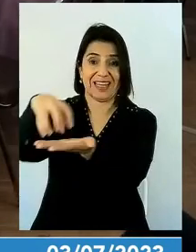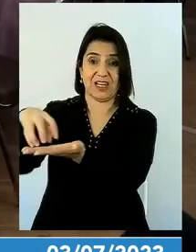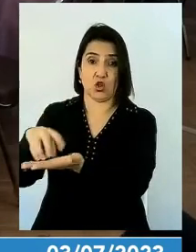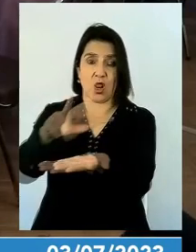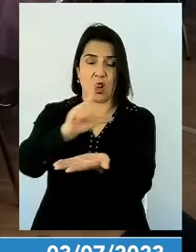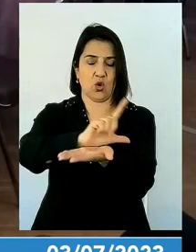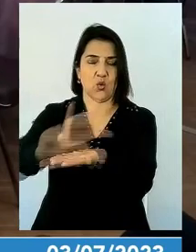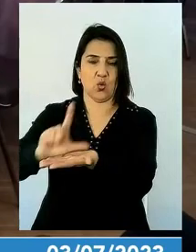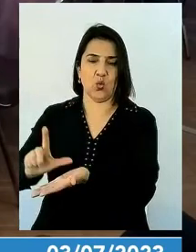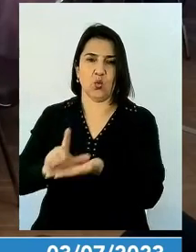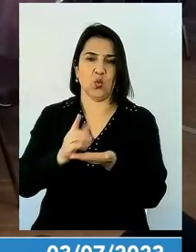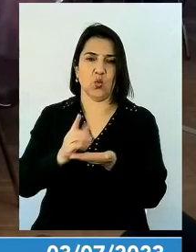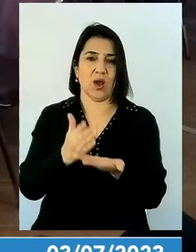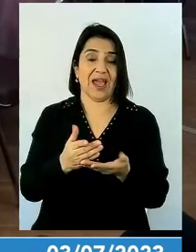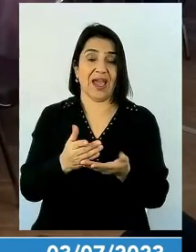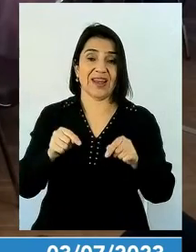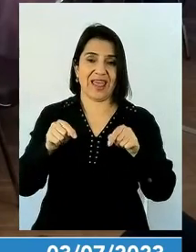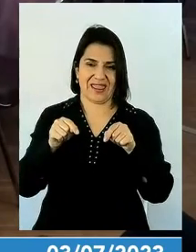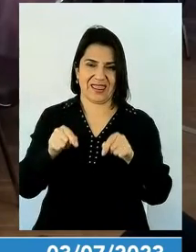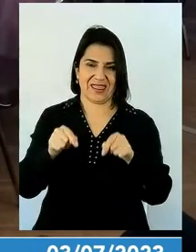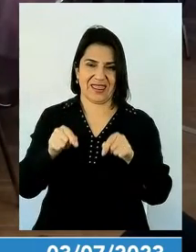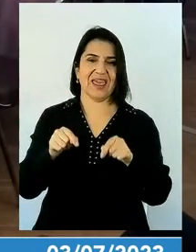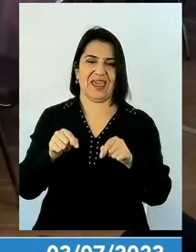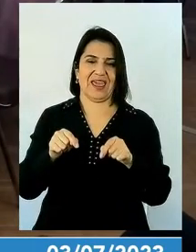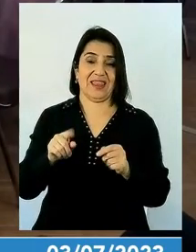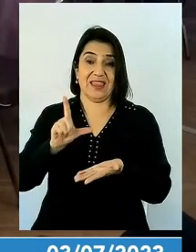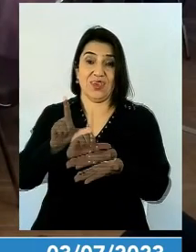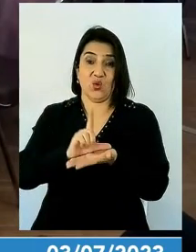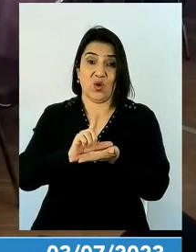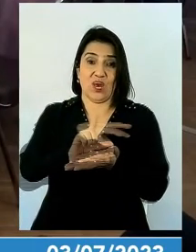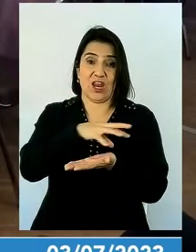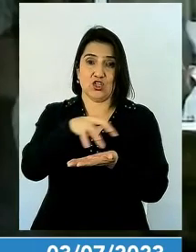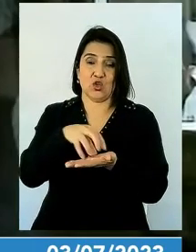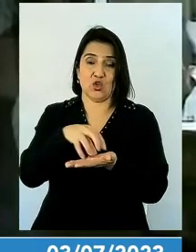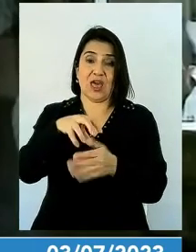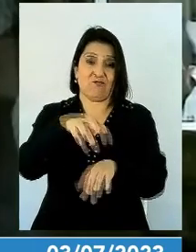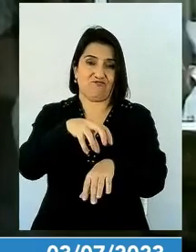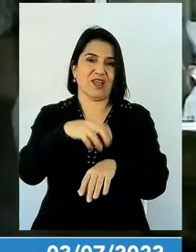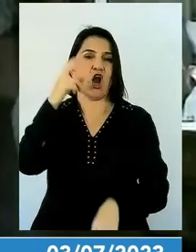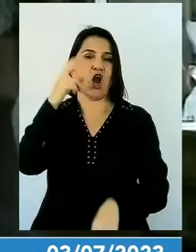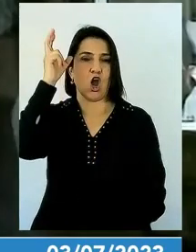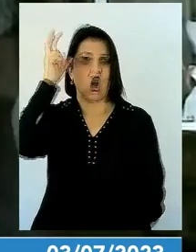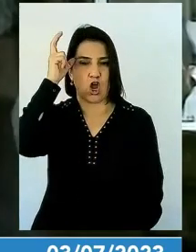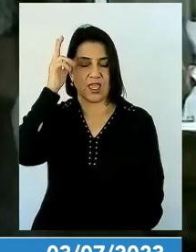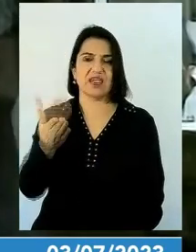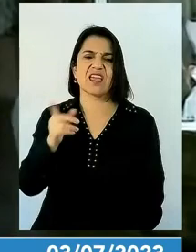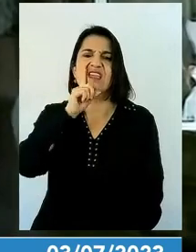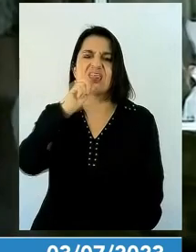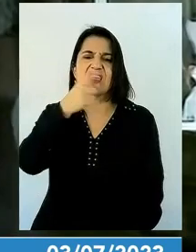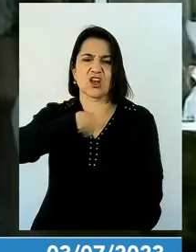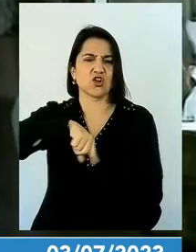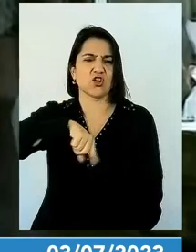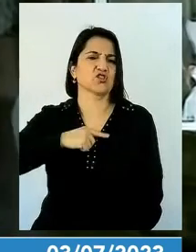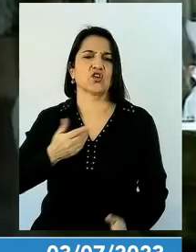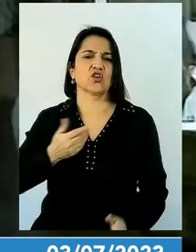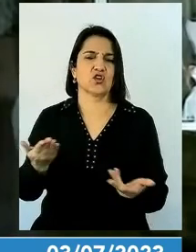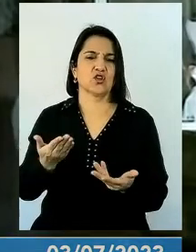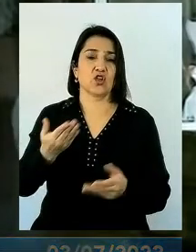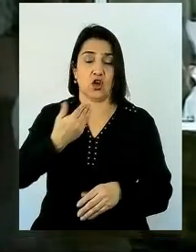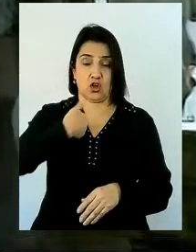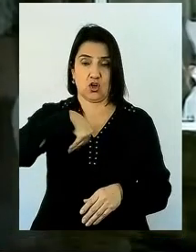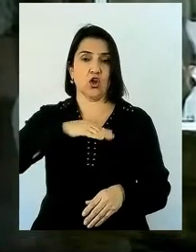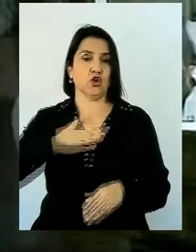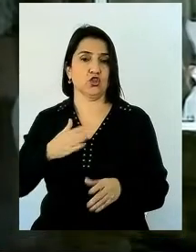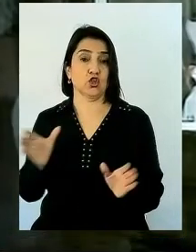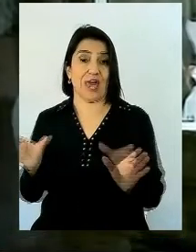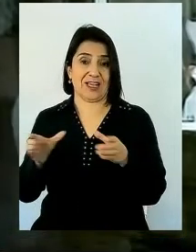desde este punto de la ciudad. Primero les voy a contar quiénes somos, cómo somos una asociación civil que se llama